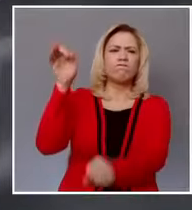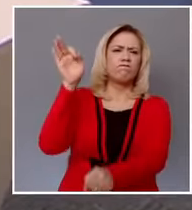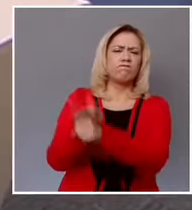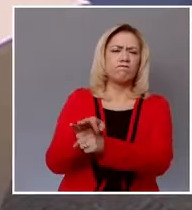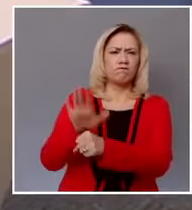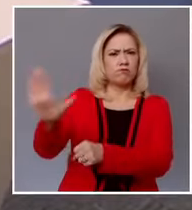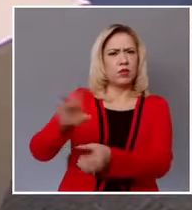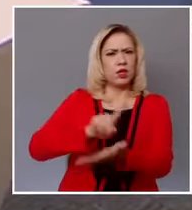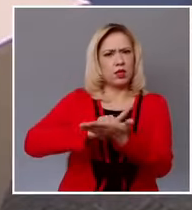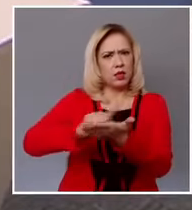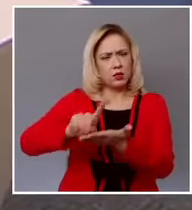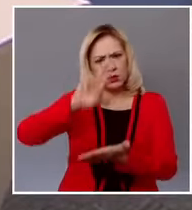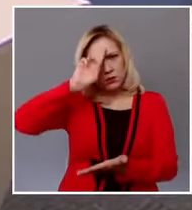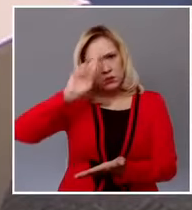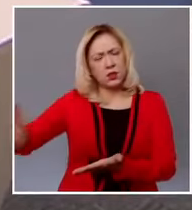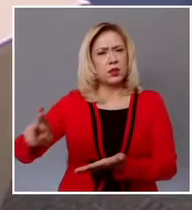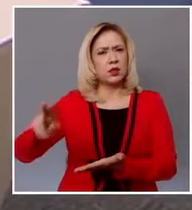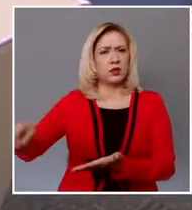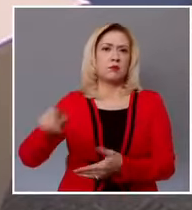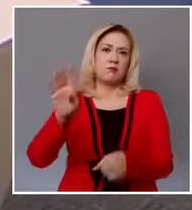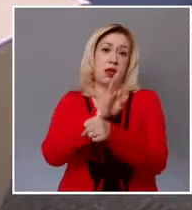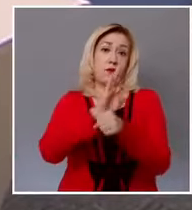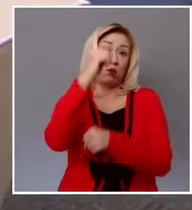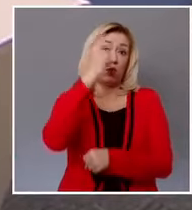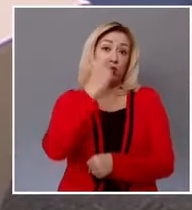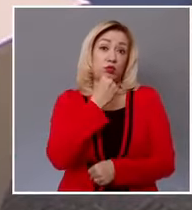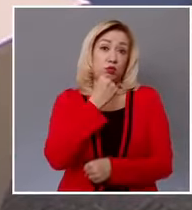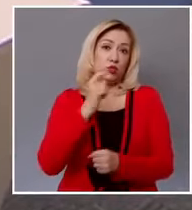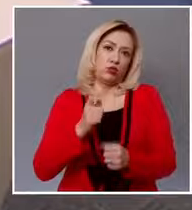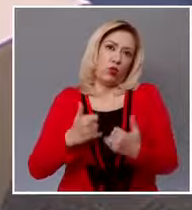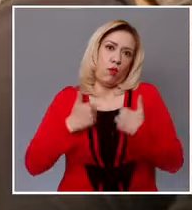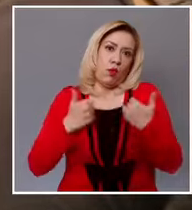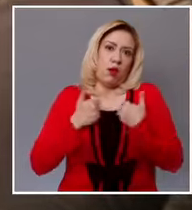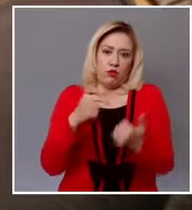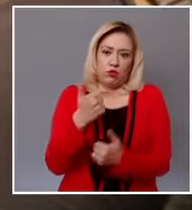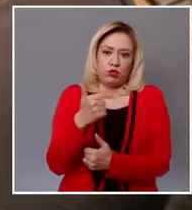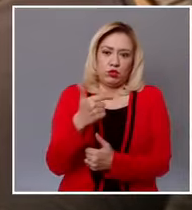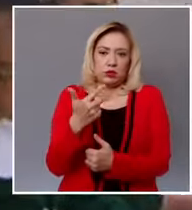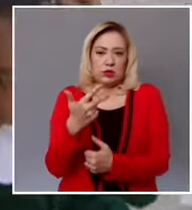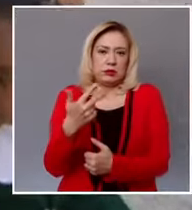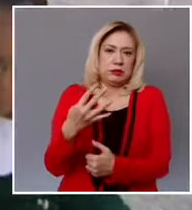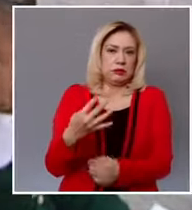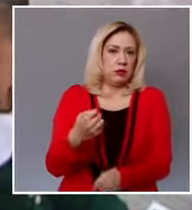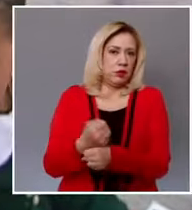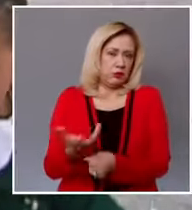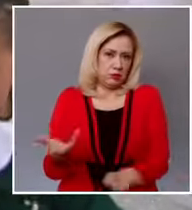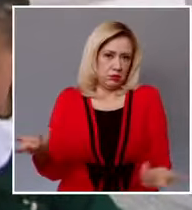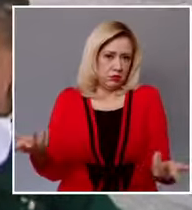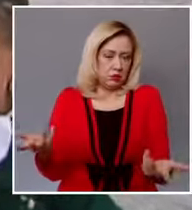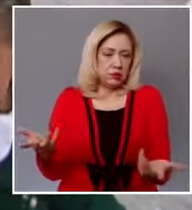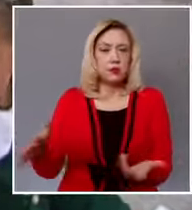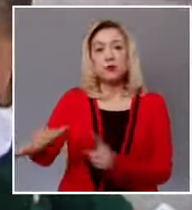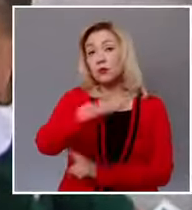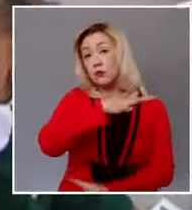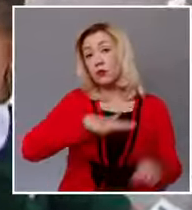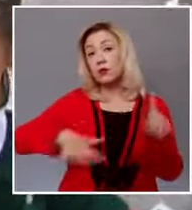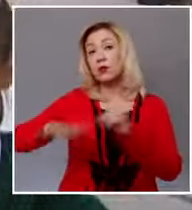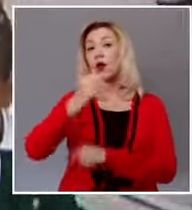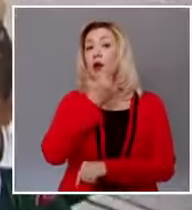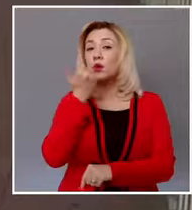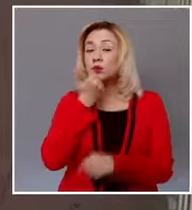interés superior de la infancia. En la sentencia se advierte que no se acepta de la comunidad estudiantil, profesores y autoridades